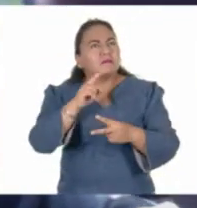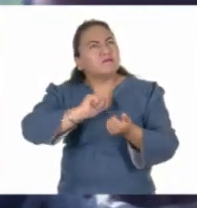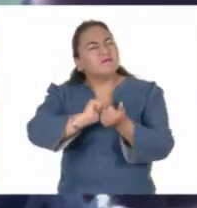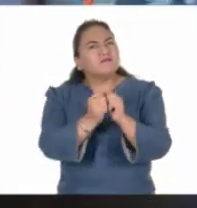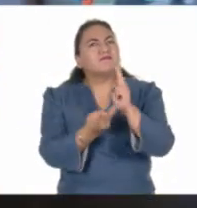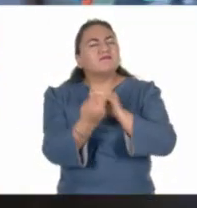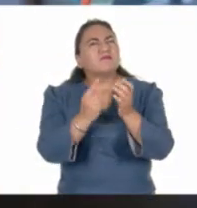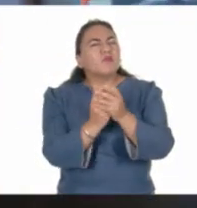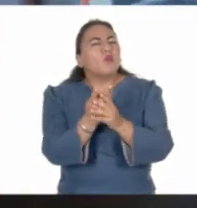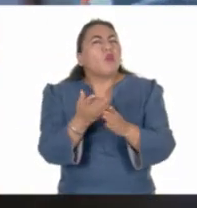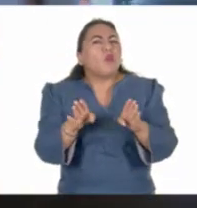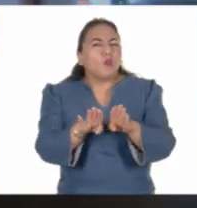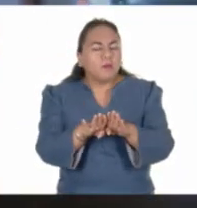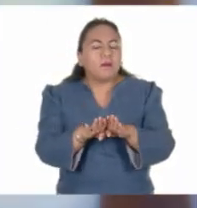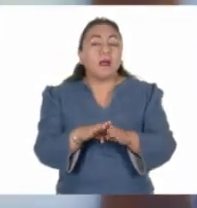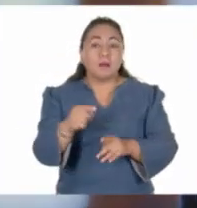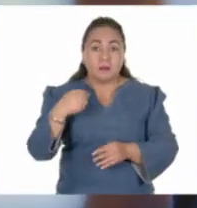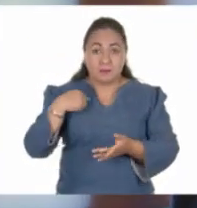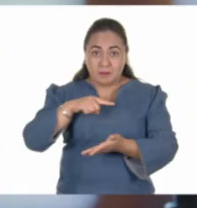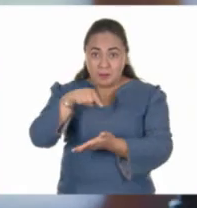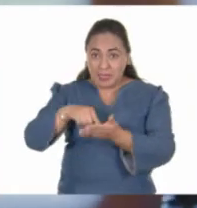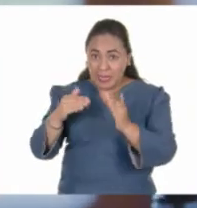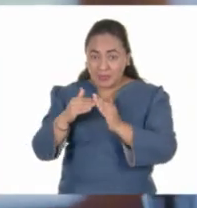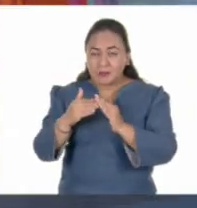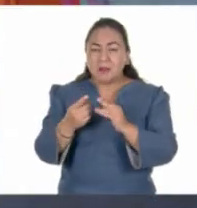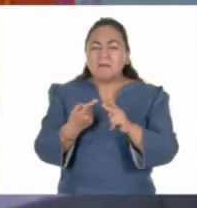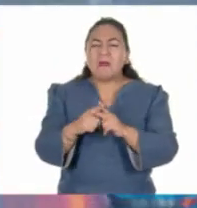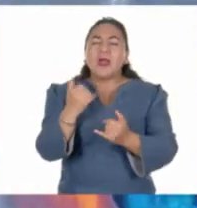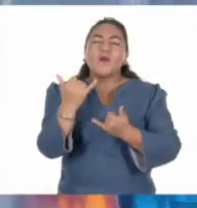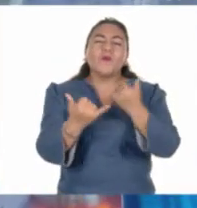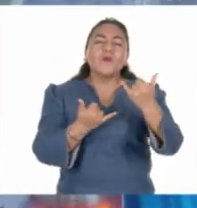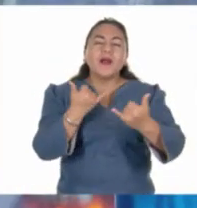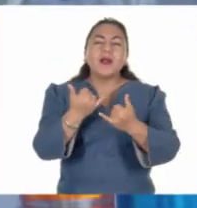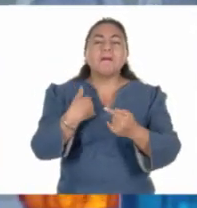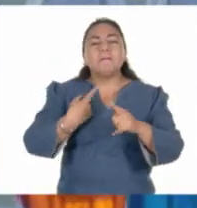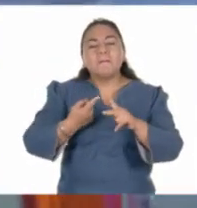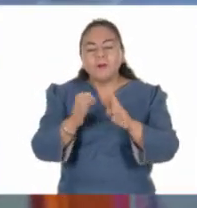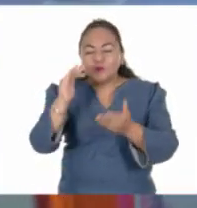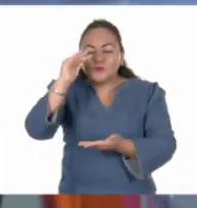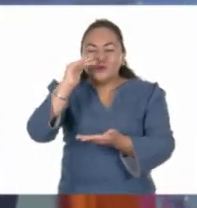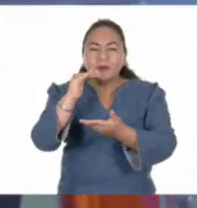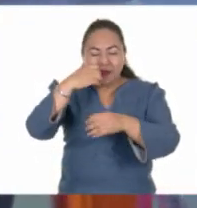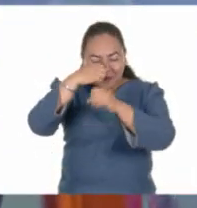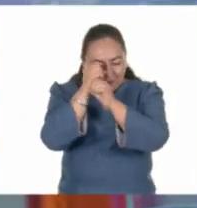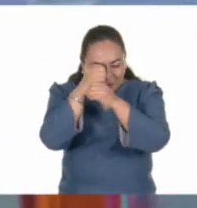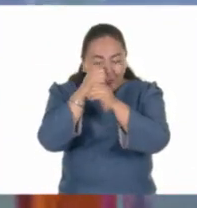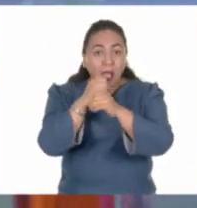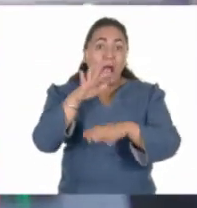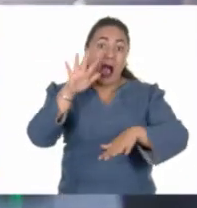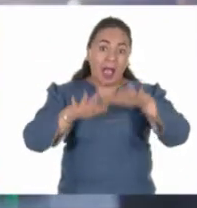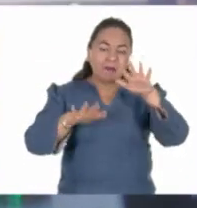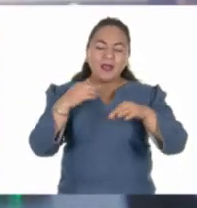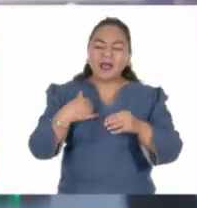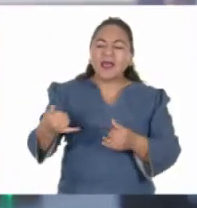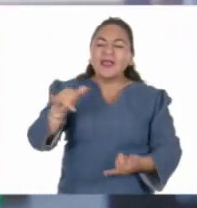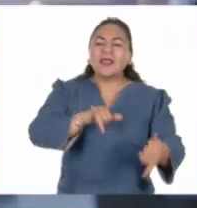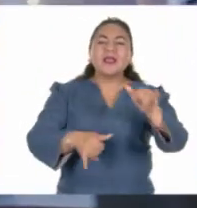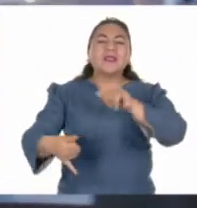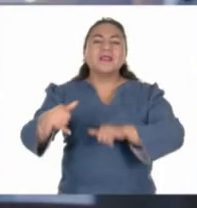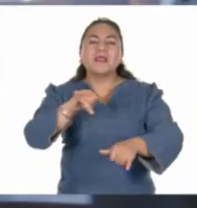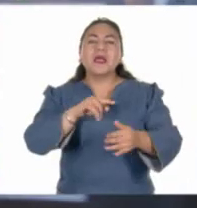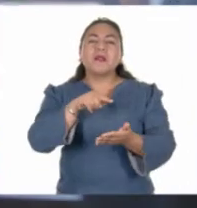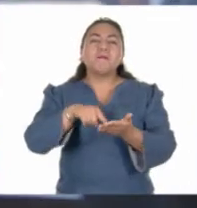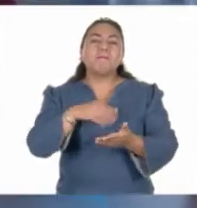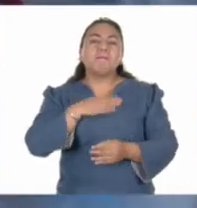pudiera crecer. En mi casa todo empezó con un juego, con mi pequeño microscopio. A veces mezclando cosas en el baño